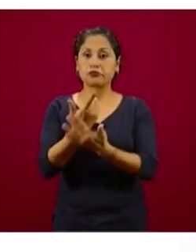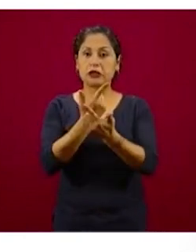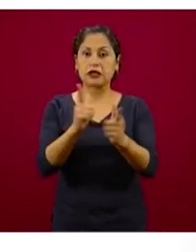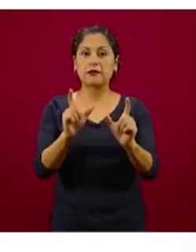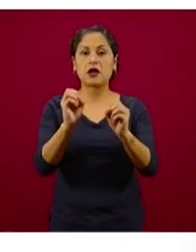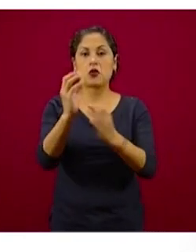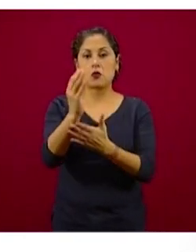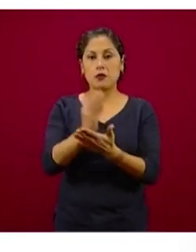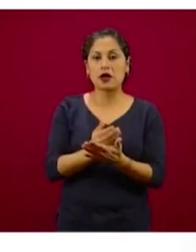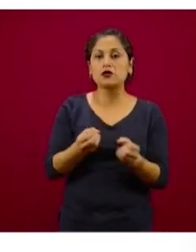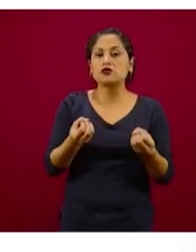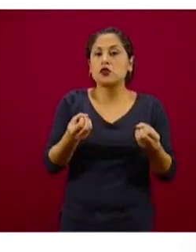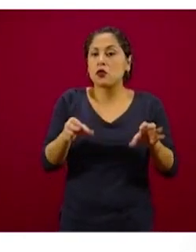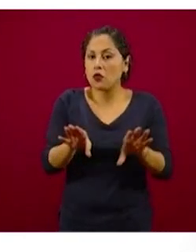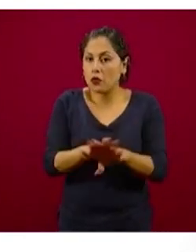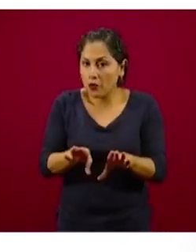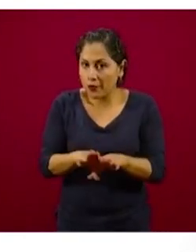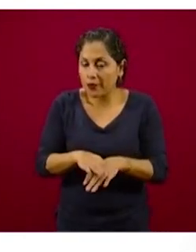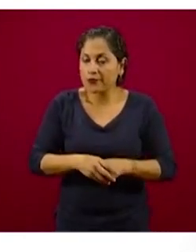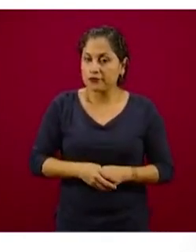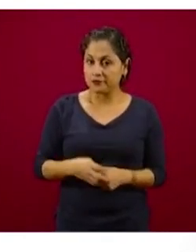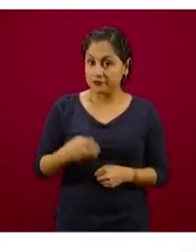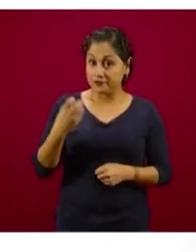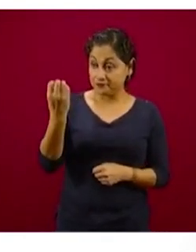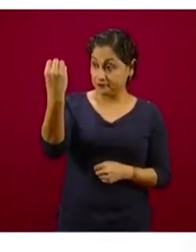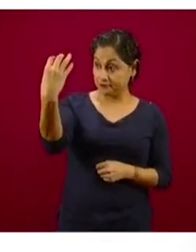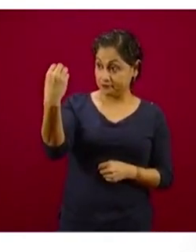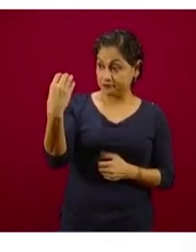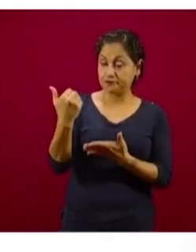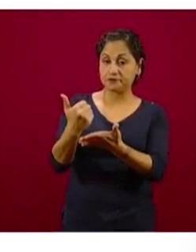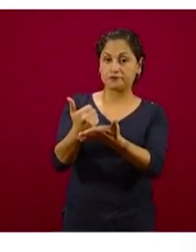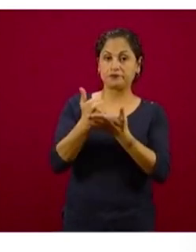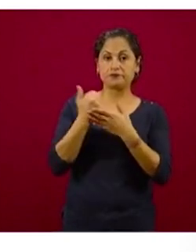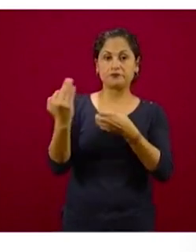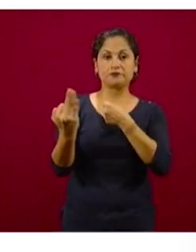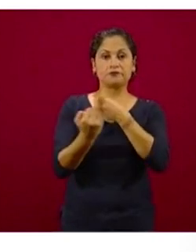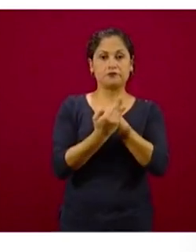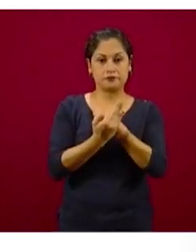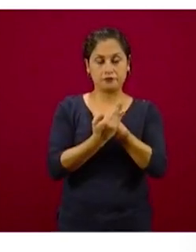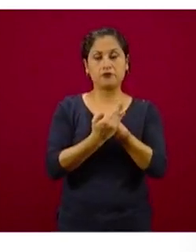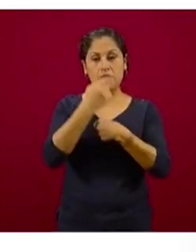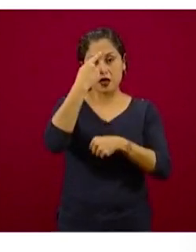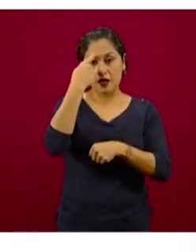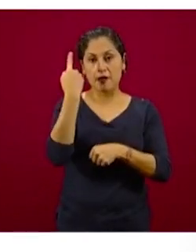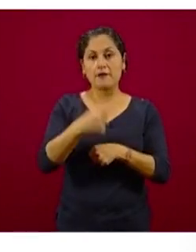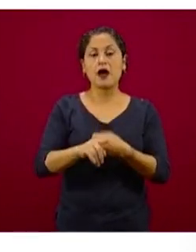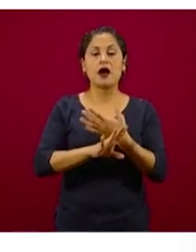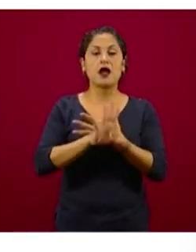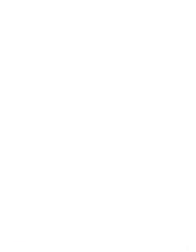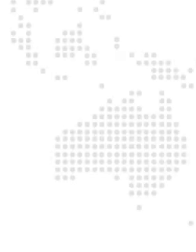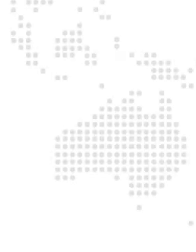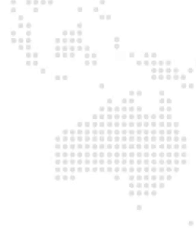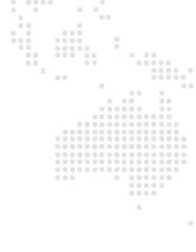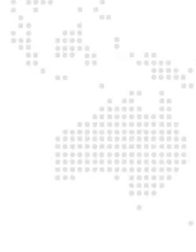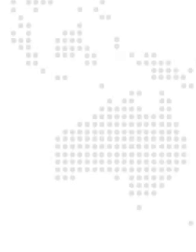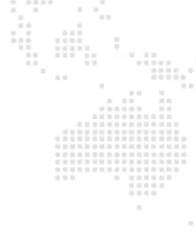esto es lo que nos va a proteger de que no haya un rebote importante.